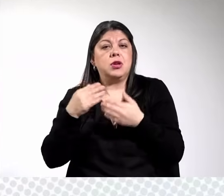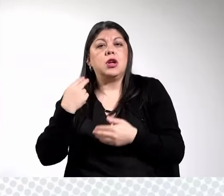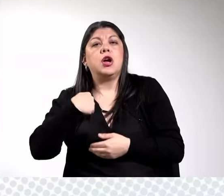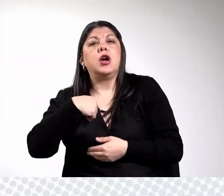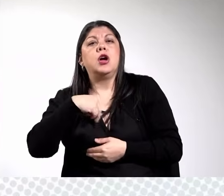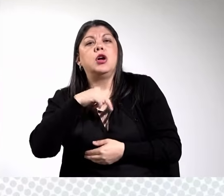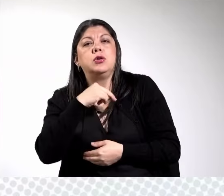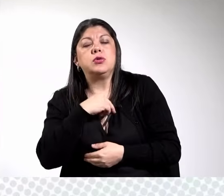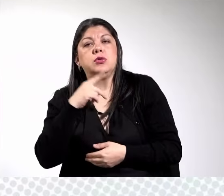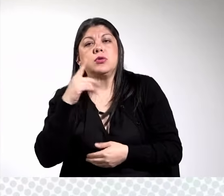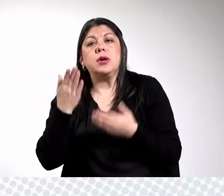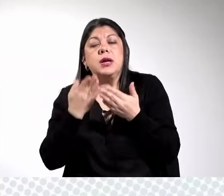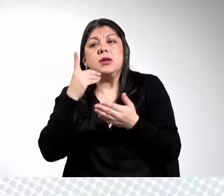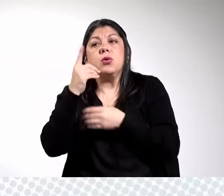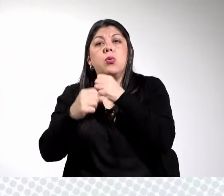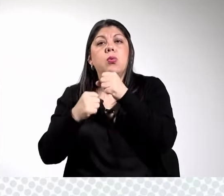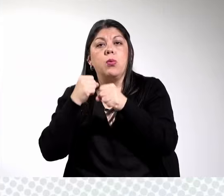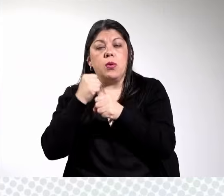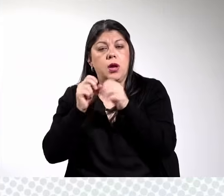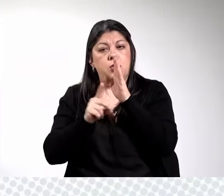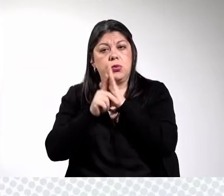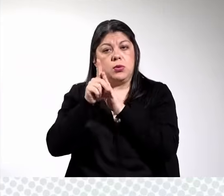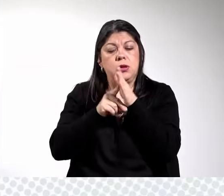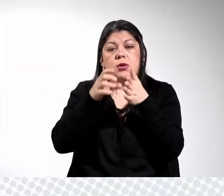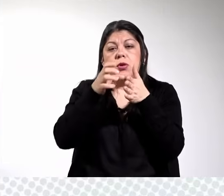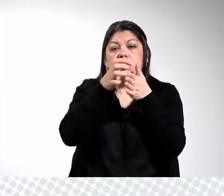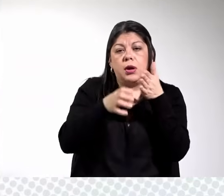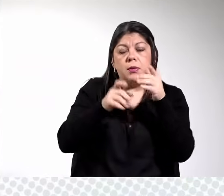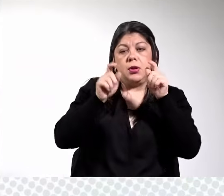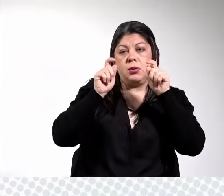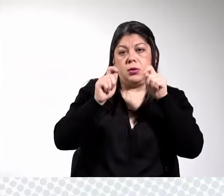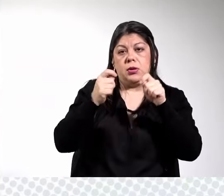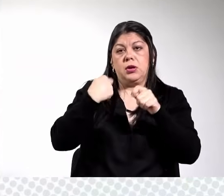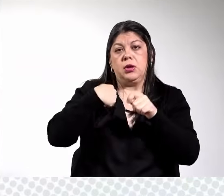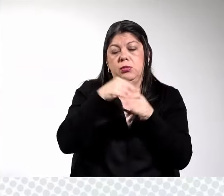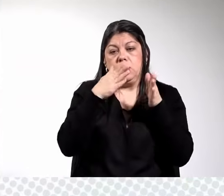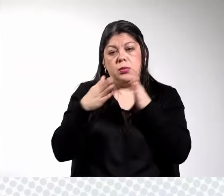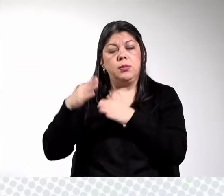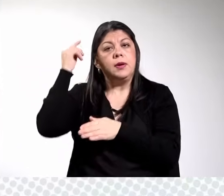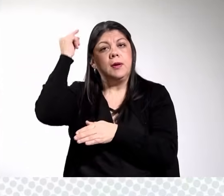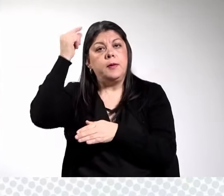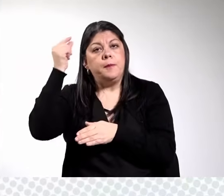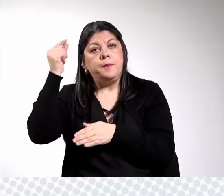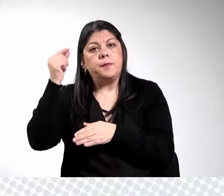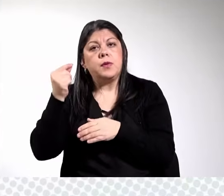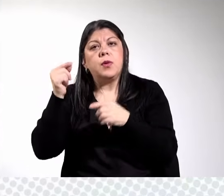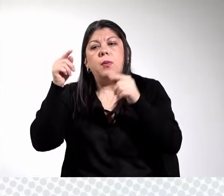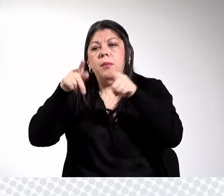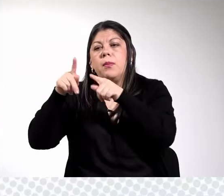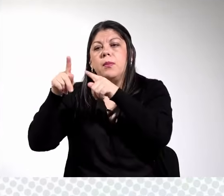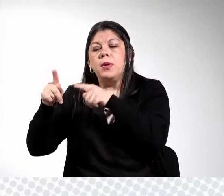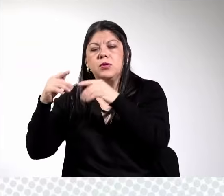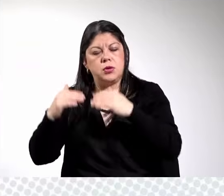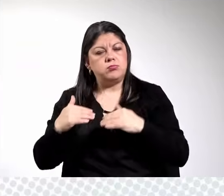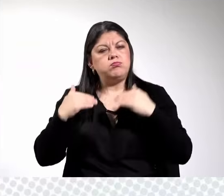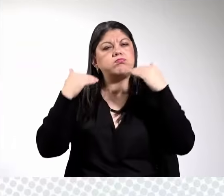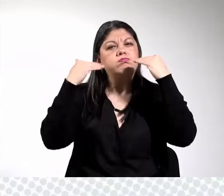tenemos casi un año de desarrollar el capítulo de educación de nuestro plan de gobierno con gente de alto